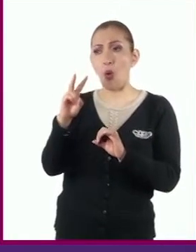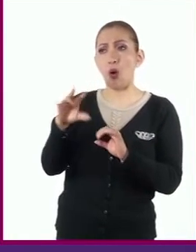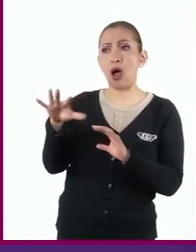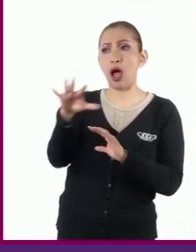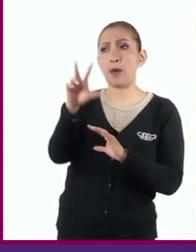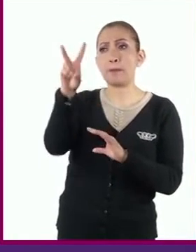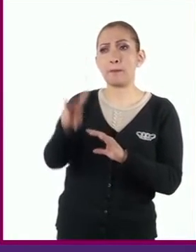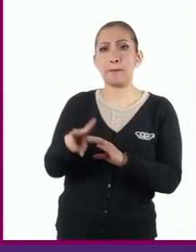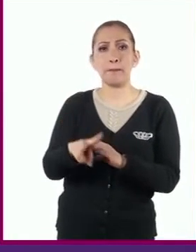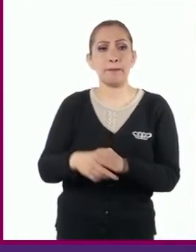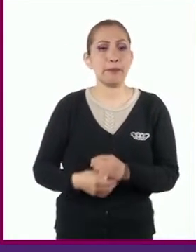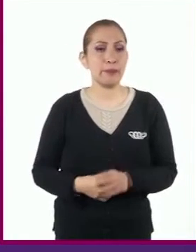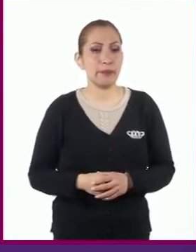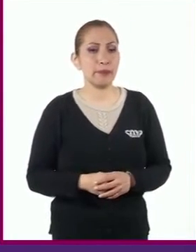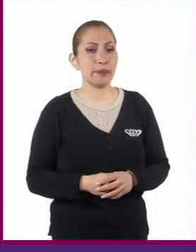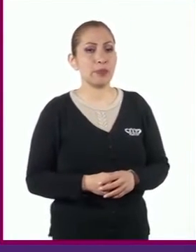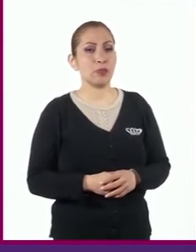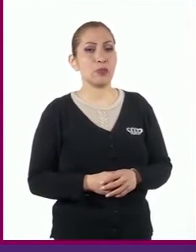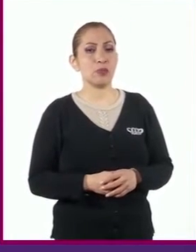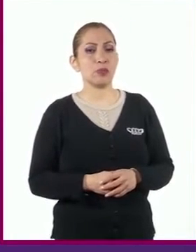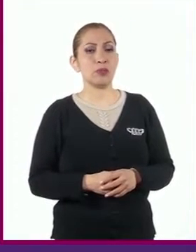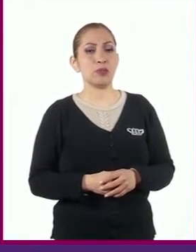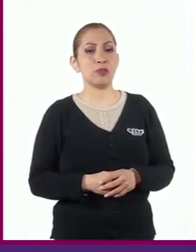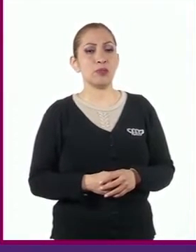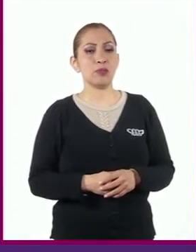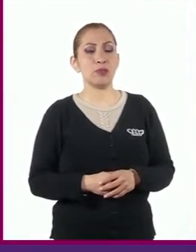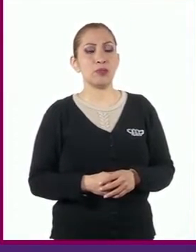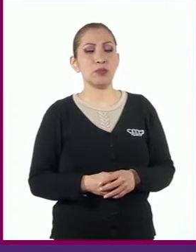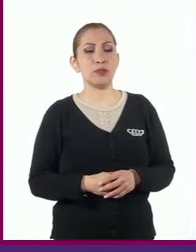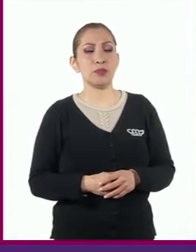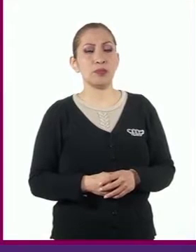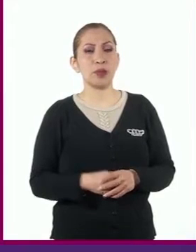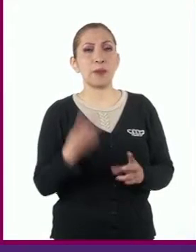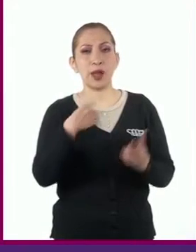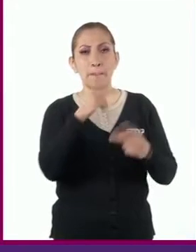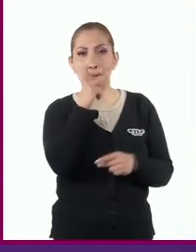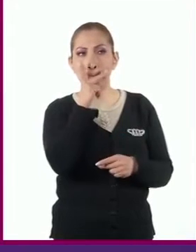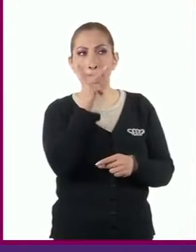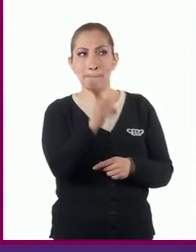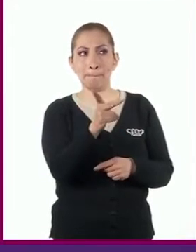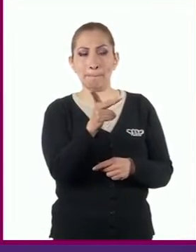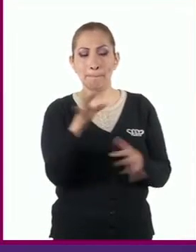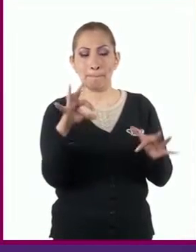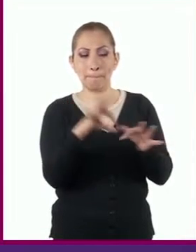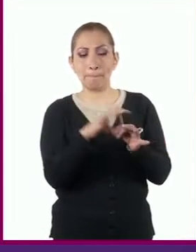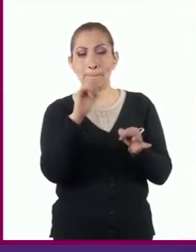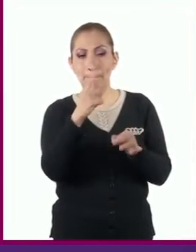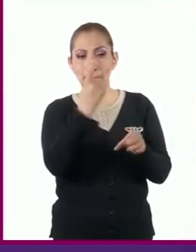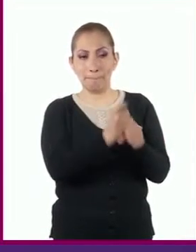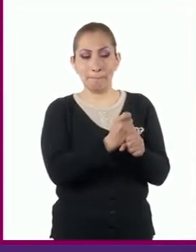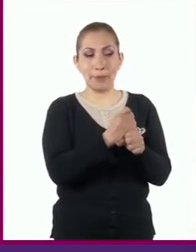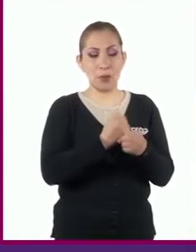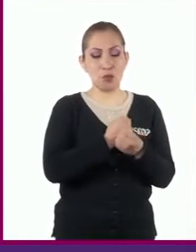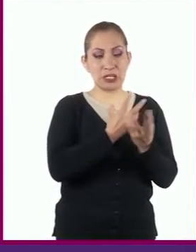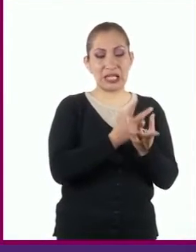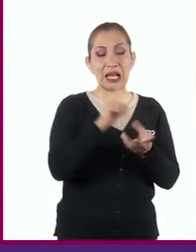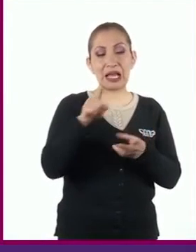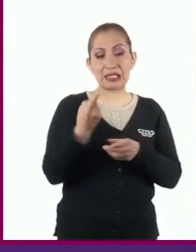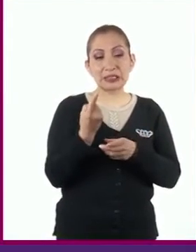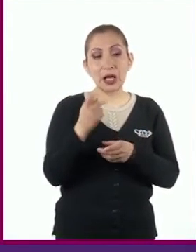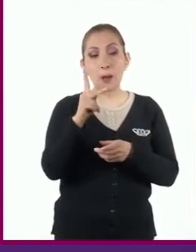realidad. Ahora, viene otra palabra que se asemeja a la primera, poesía, y este